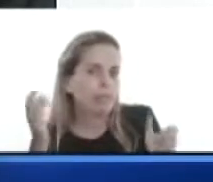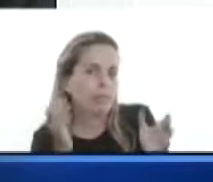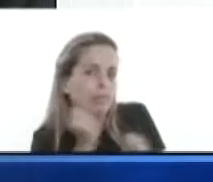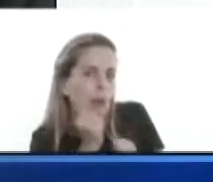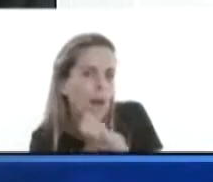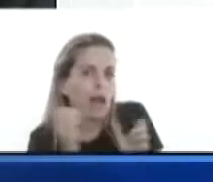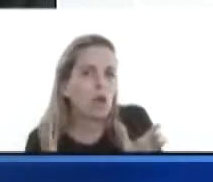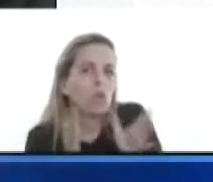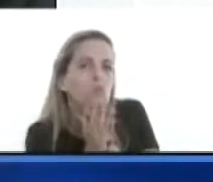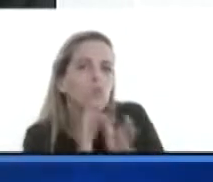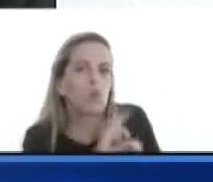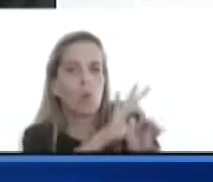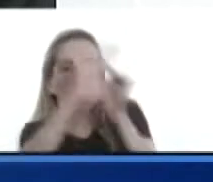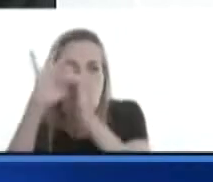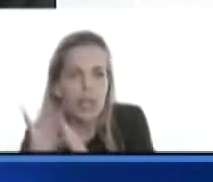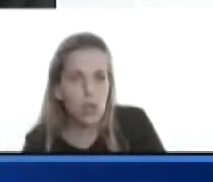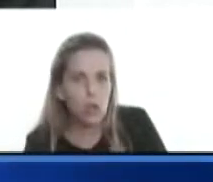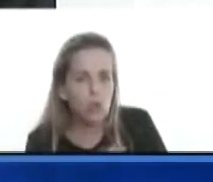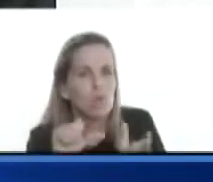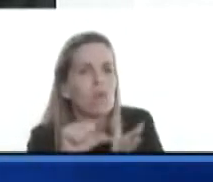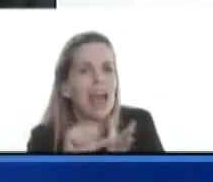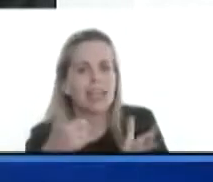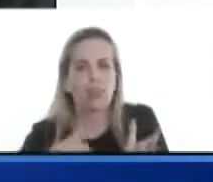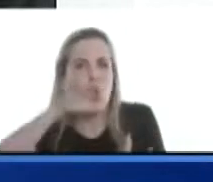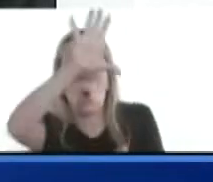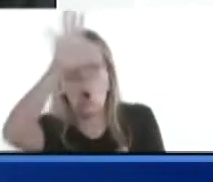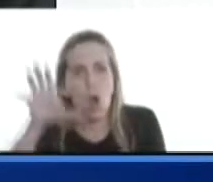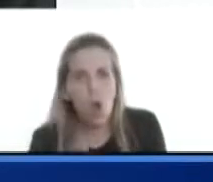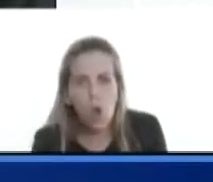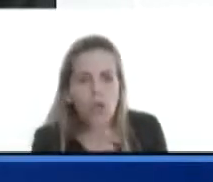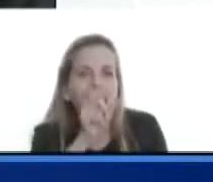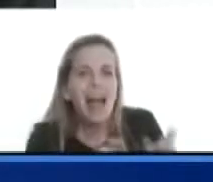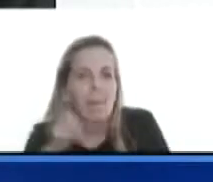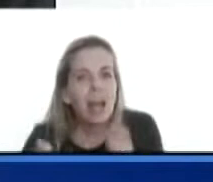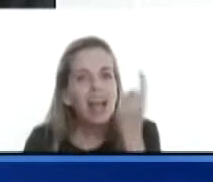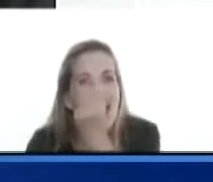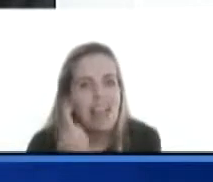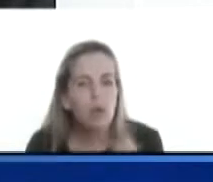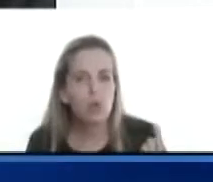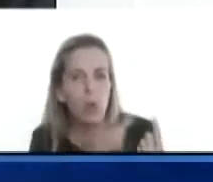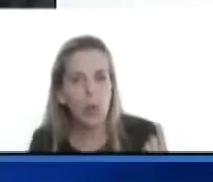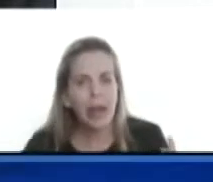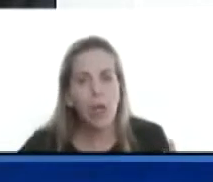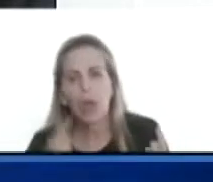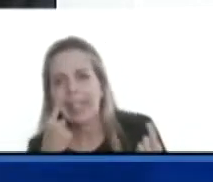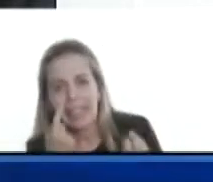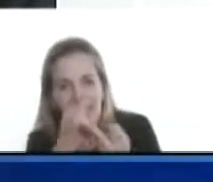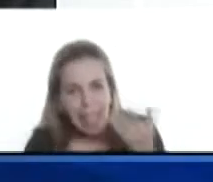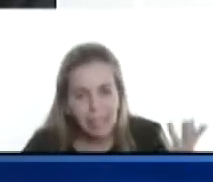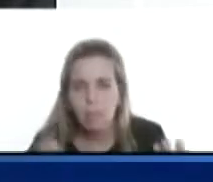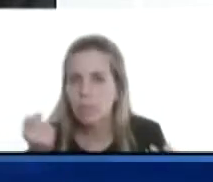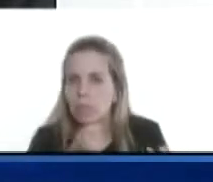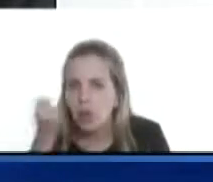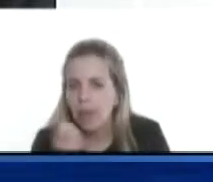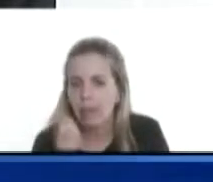de pie al país hacemos falta todos, absolutamente todos. Y cada uno debe asumir el rol que le corresponde y